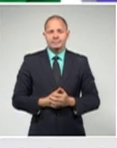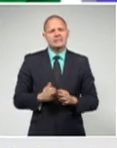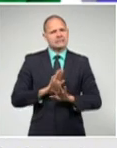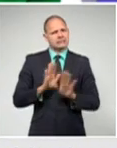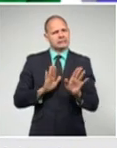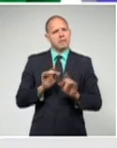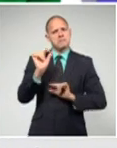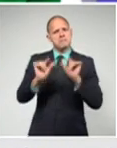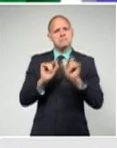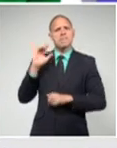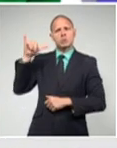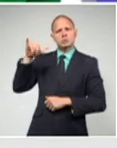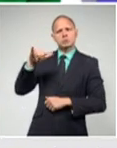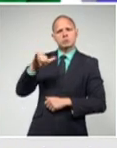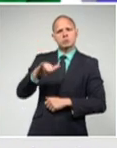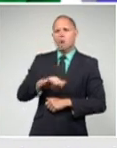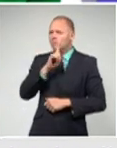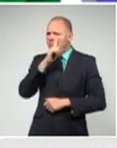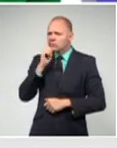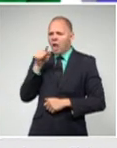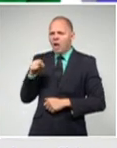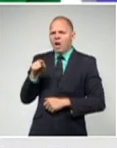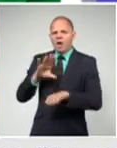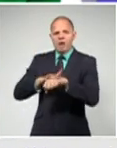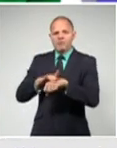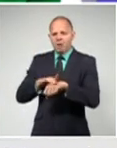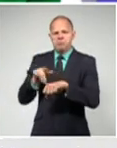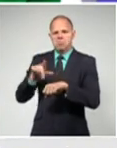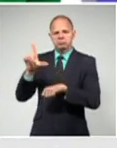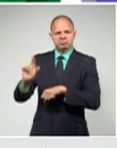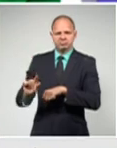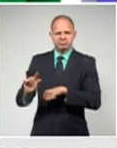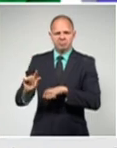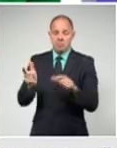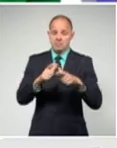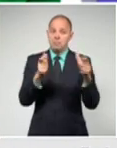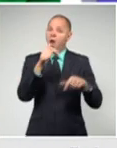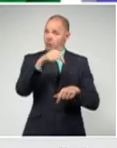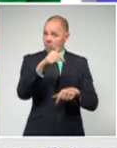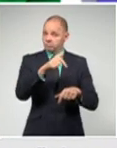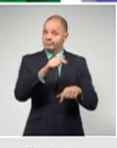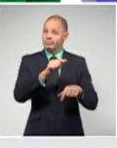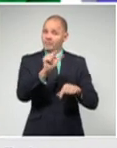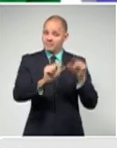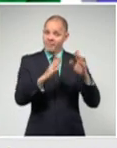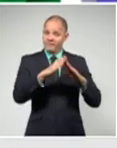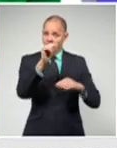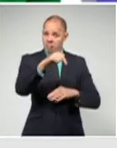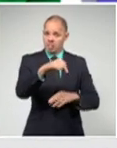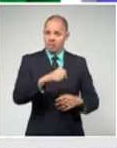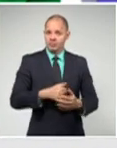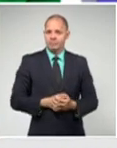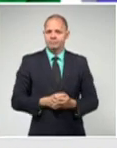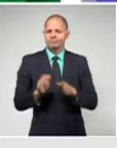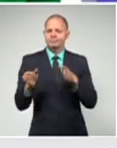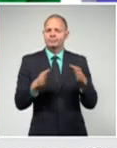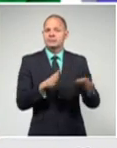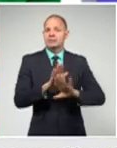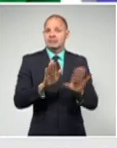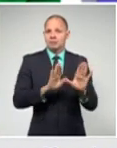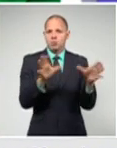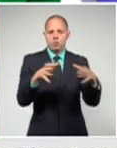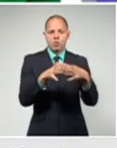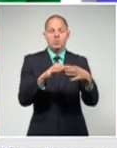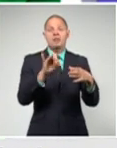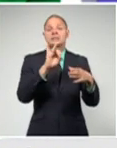realmente es la menor, pero de todas formas pesa en algunos territorios. De los 796 pacientes